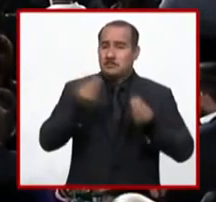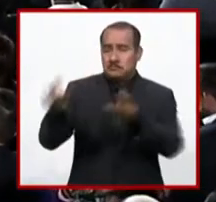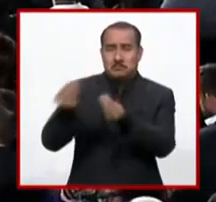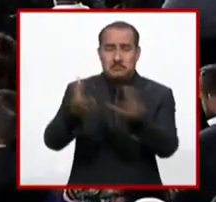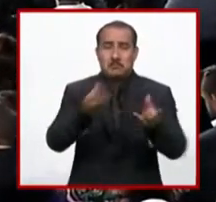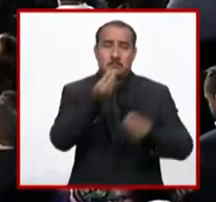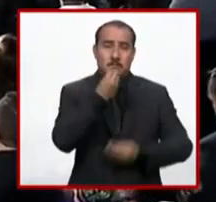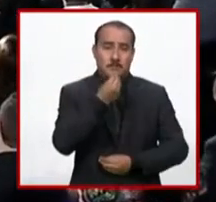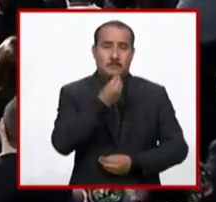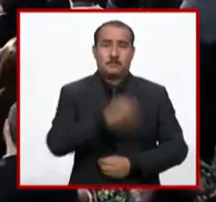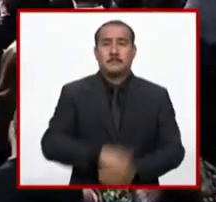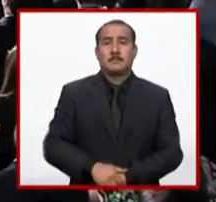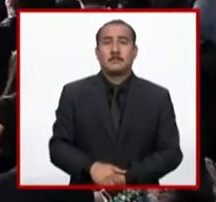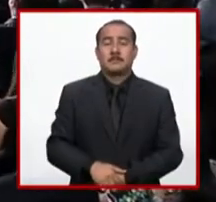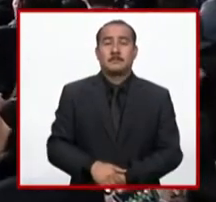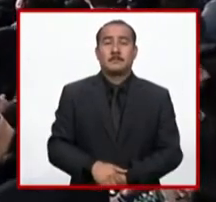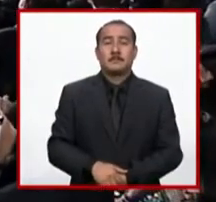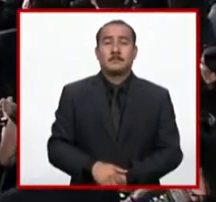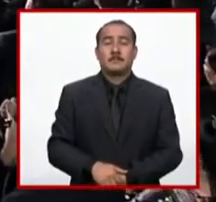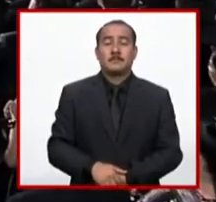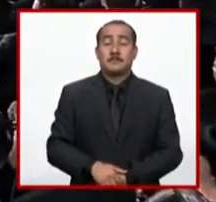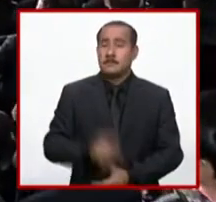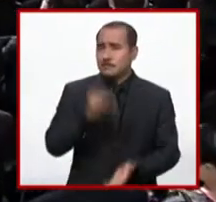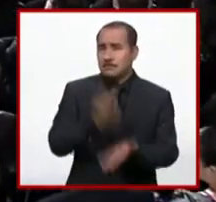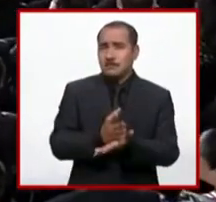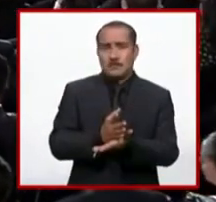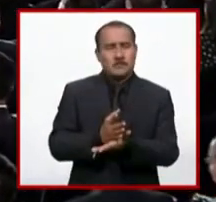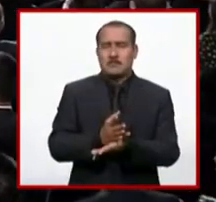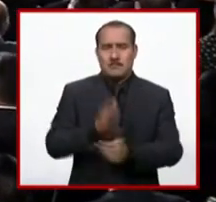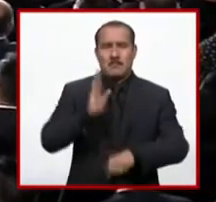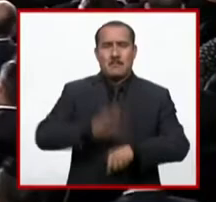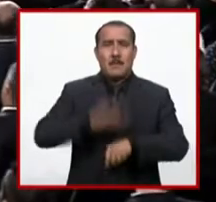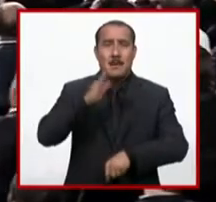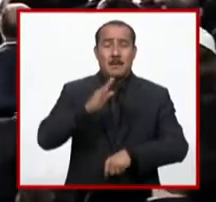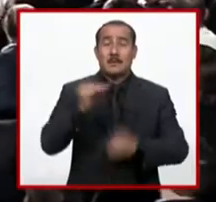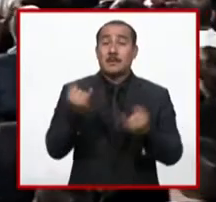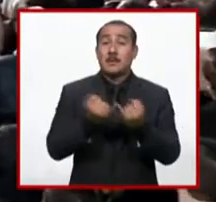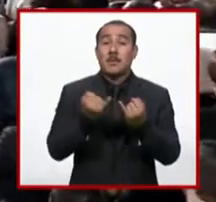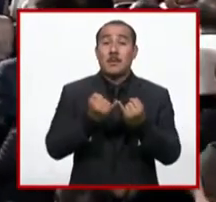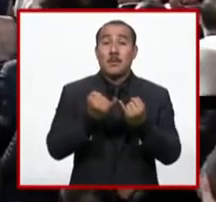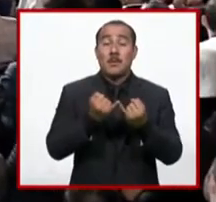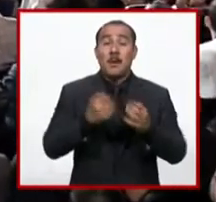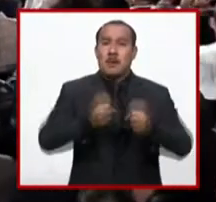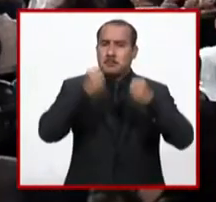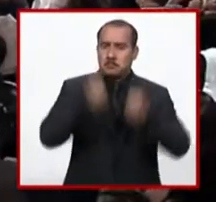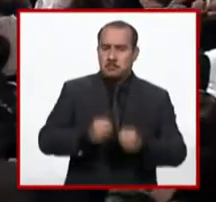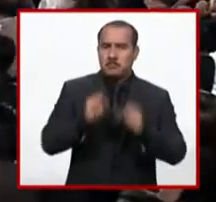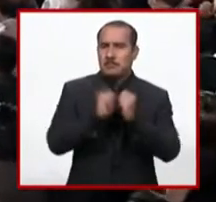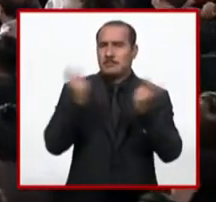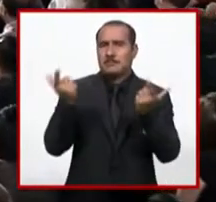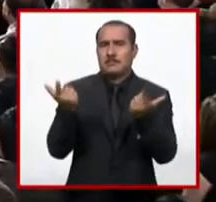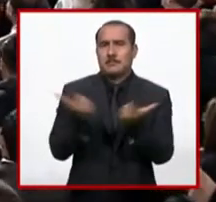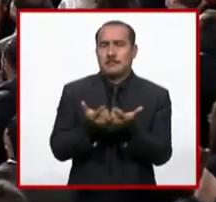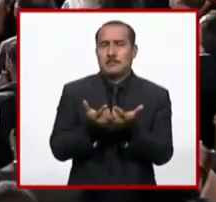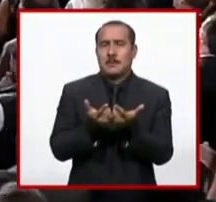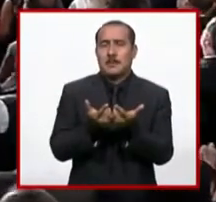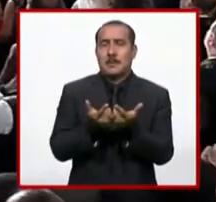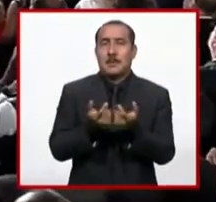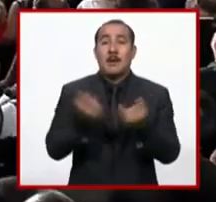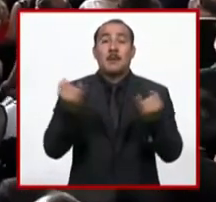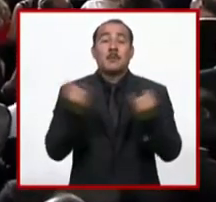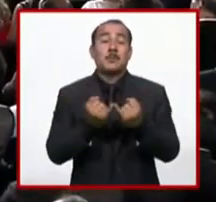alimentario. Pero no solo eso, en la parte de seguridad social hemos podido incorporar a